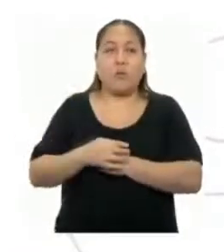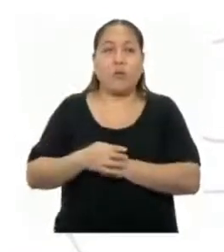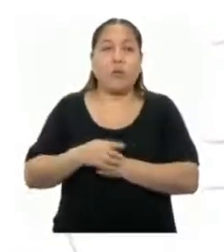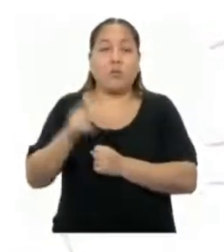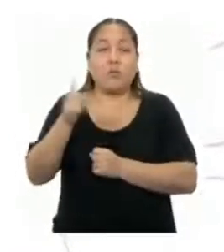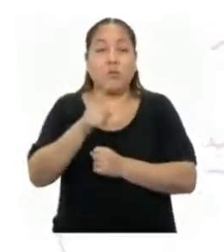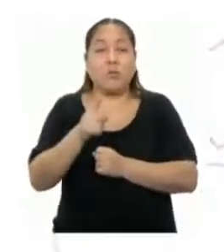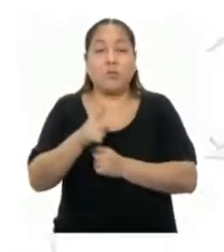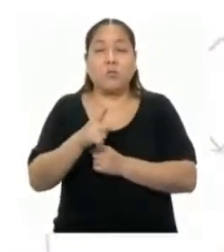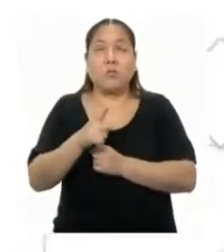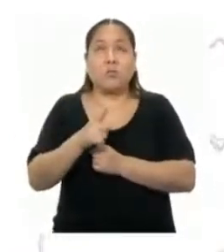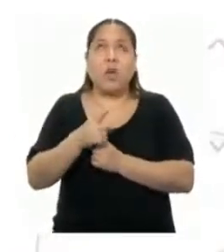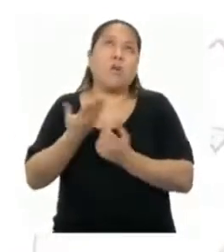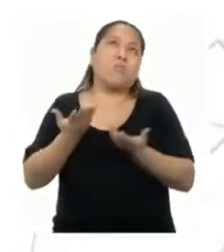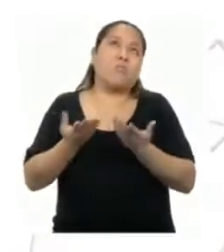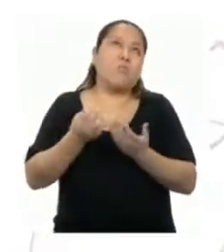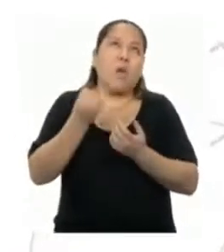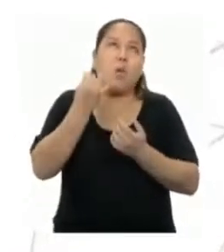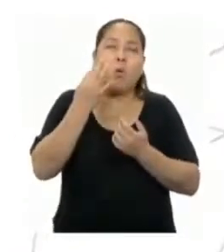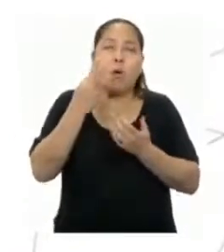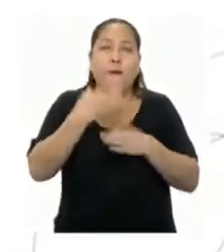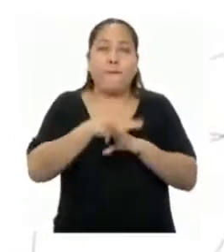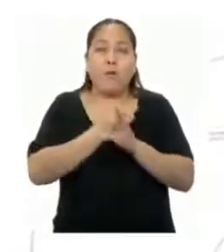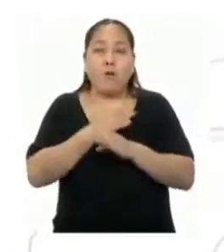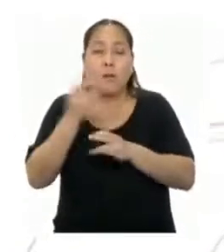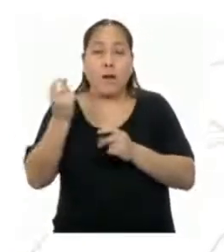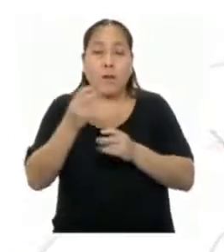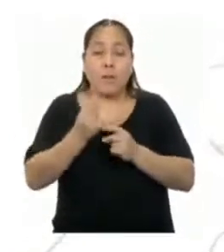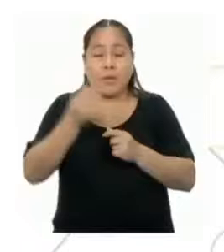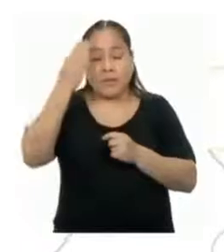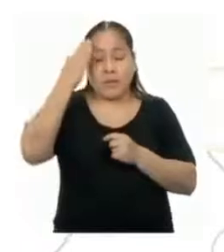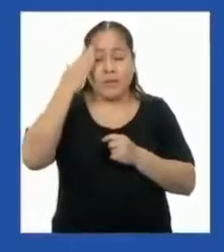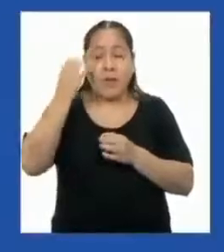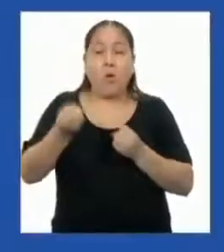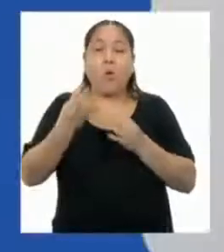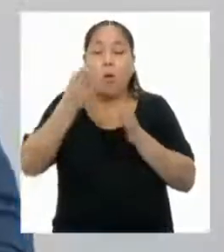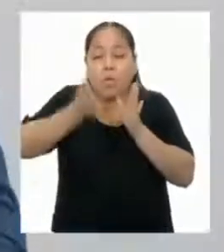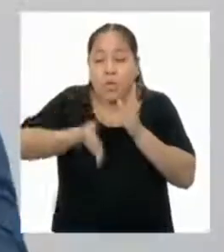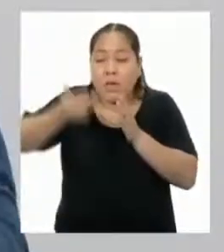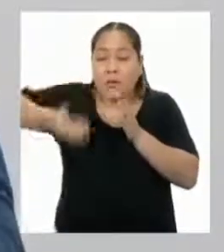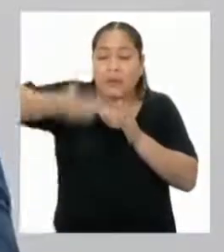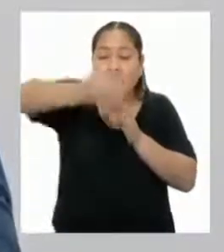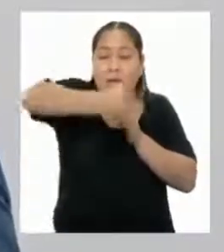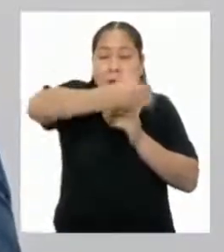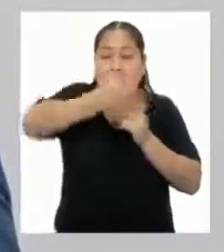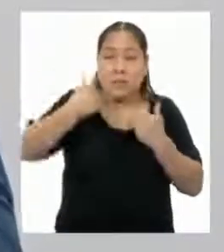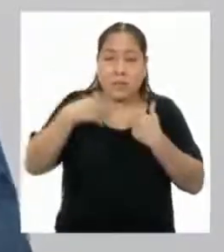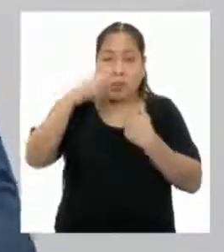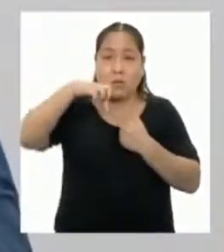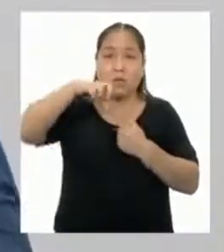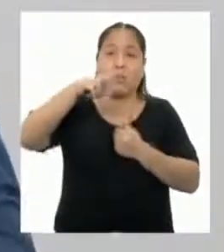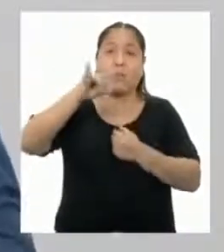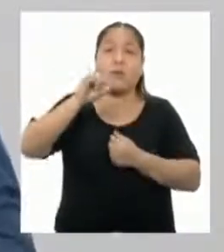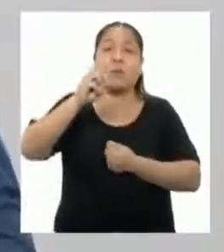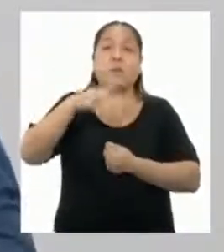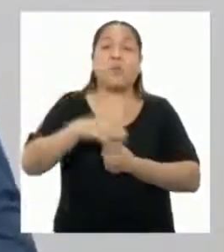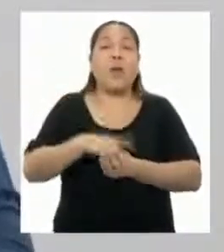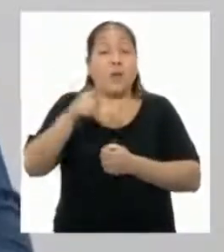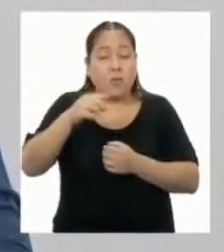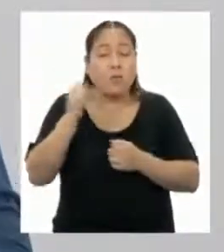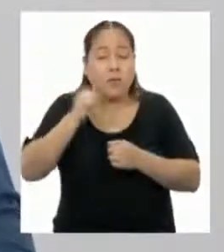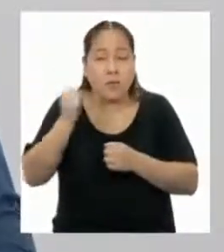es que existe una forma rápida de saber cuántas caras tiene un prisma. Hay una forma rápida y